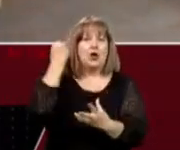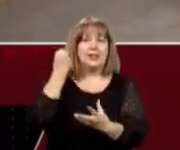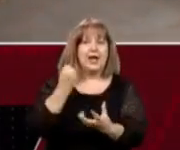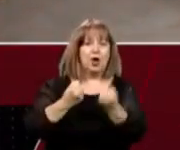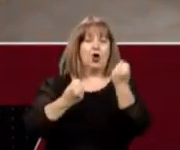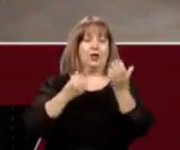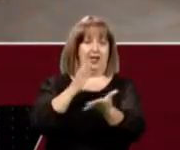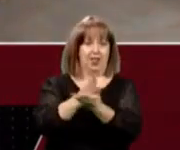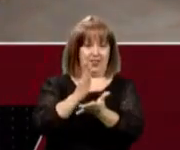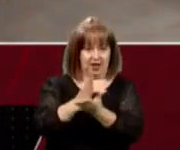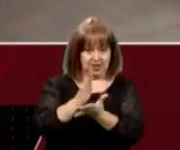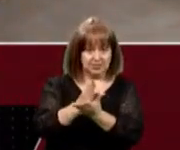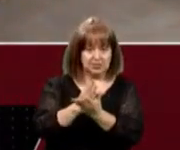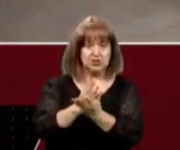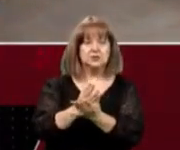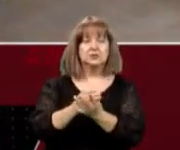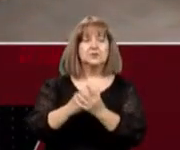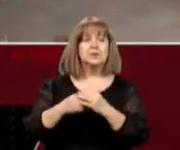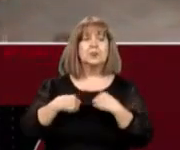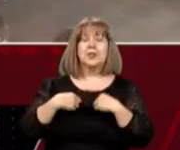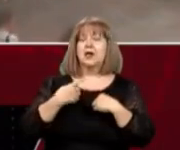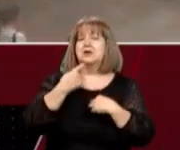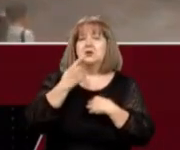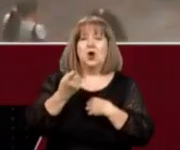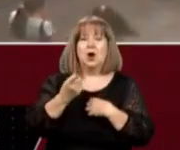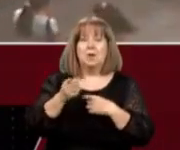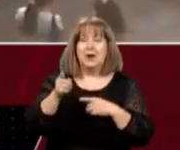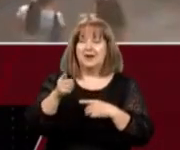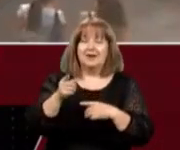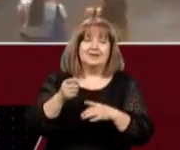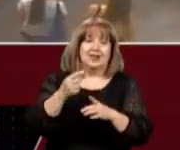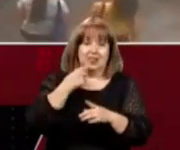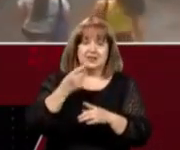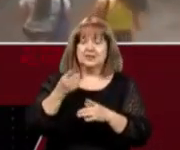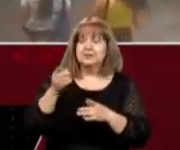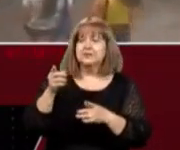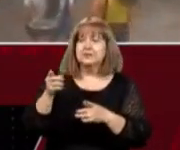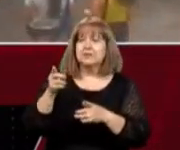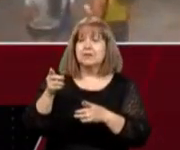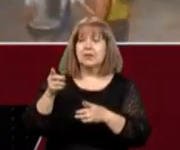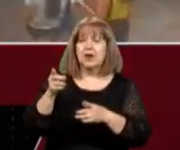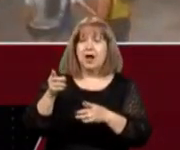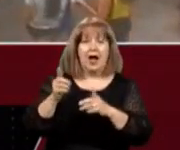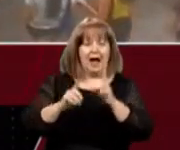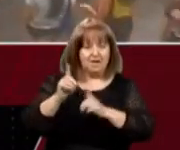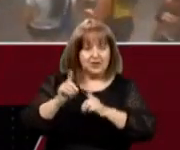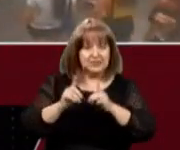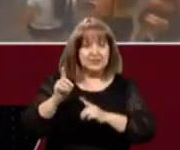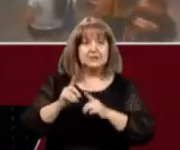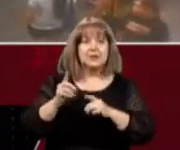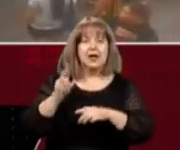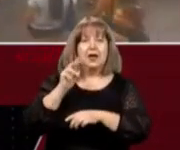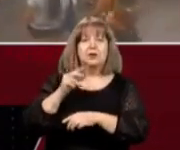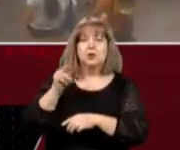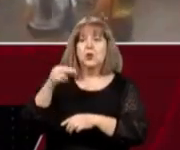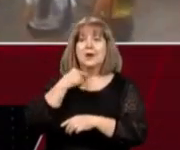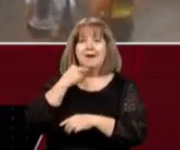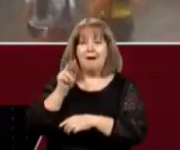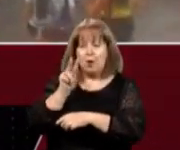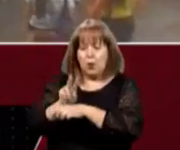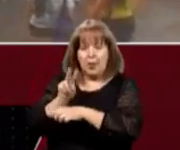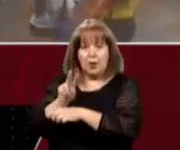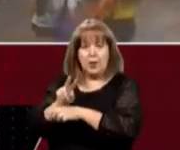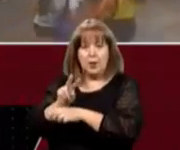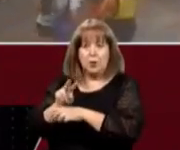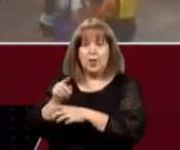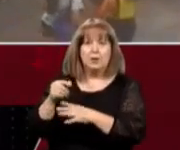empiezan a salir todo. Y claro, uno no quiere tener miedo, uno quiere que sean libres, que vivan su experiencia, pero también sabes que hay que cuidarlas un montón, quizás más que a los